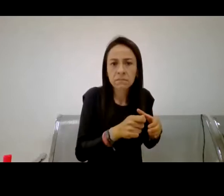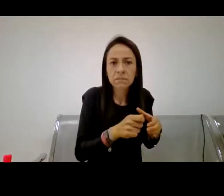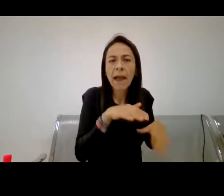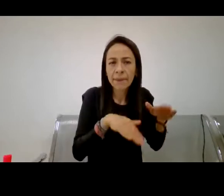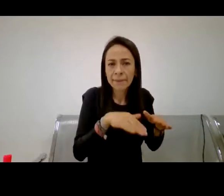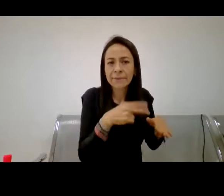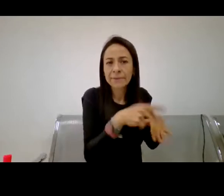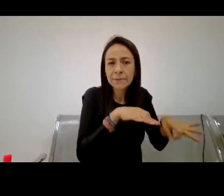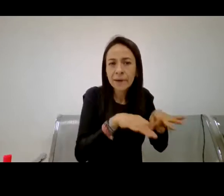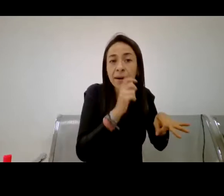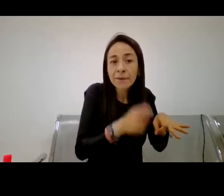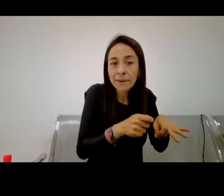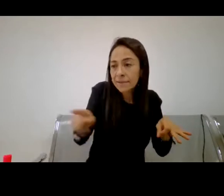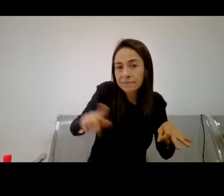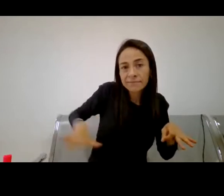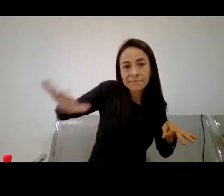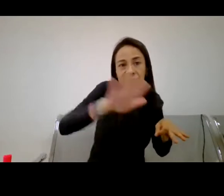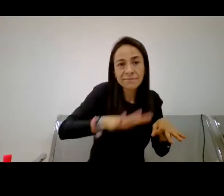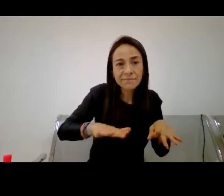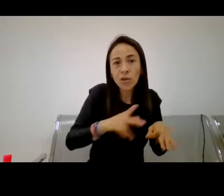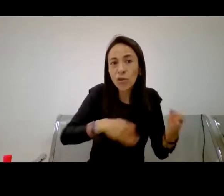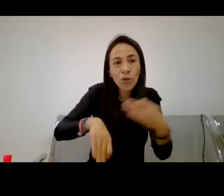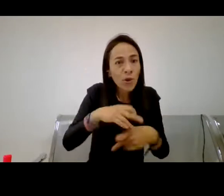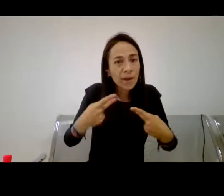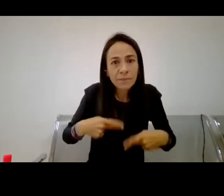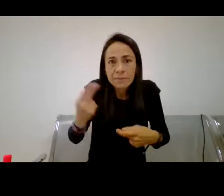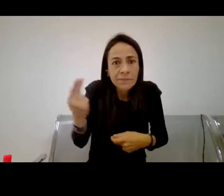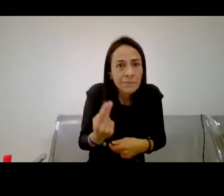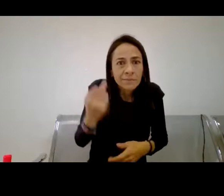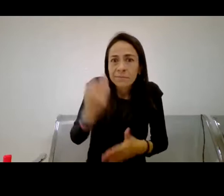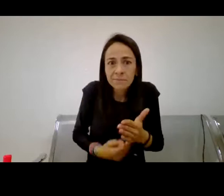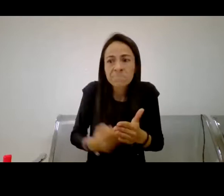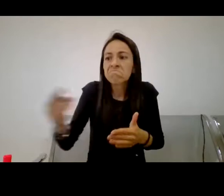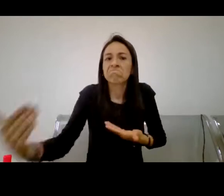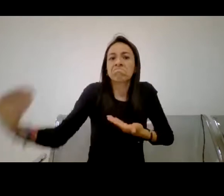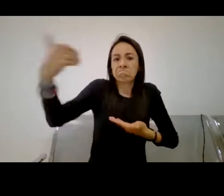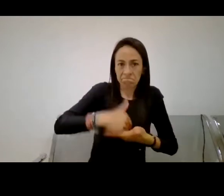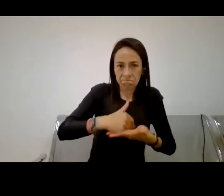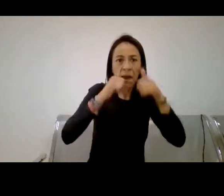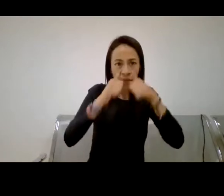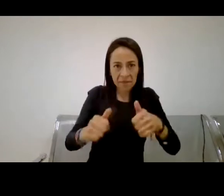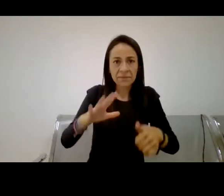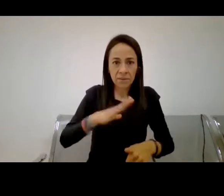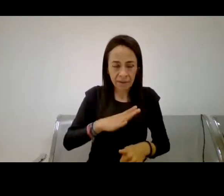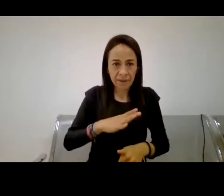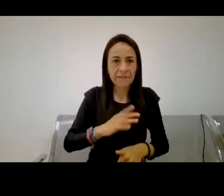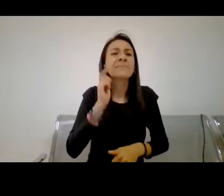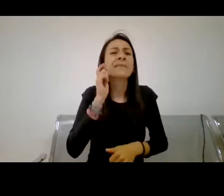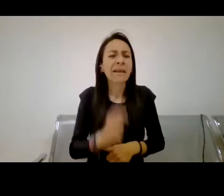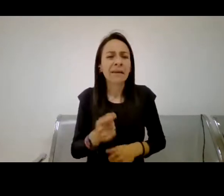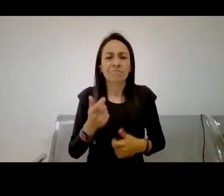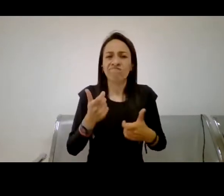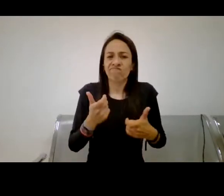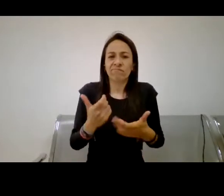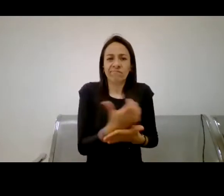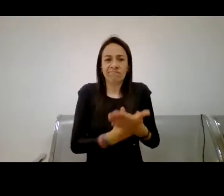Por eso son reconocidas, no solo como como no lucrativas, no es que no cobren y